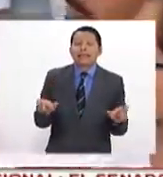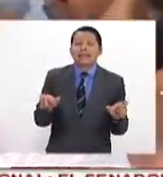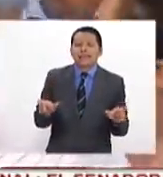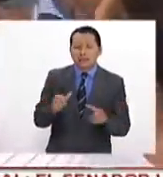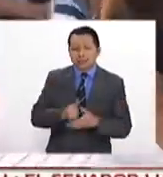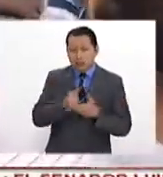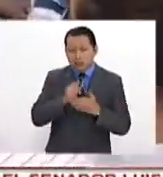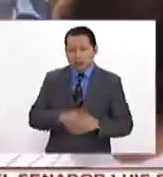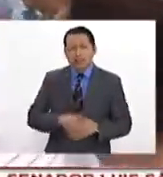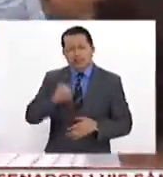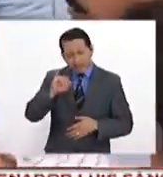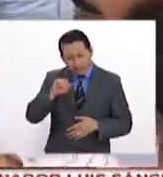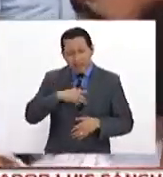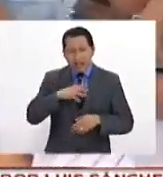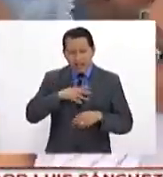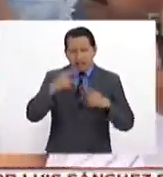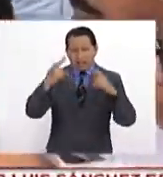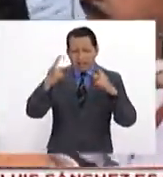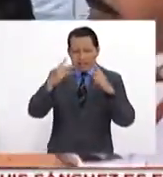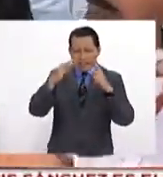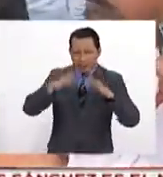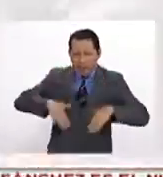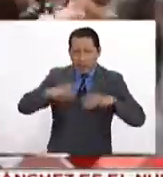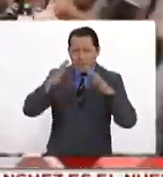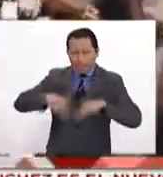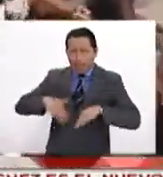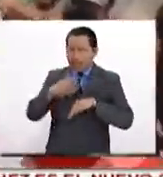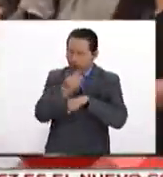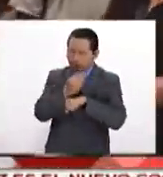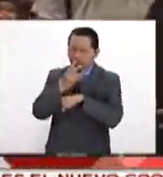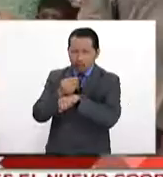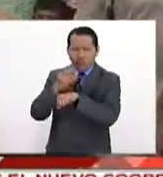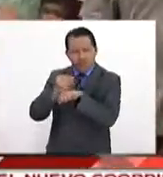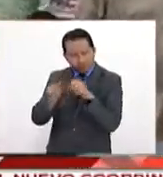ayude. Vamos a reconstruir todo lo que se cayó, se va a reconstruir.